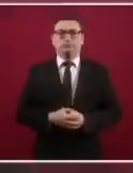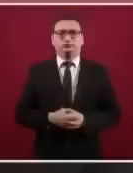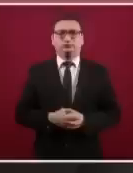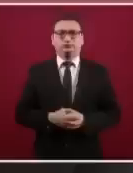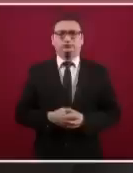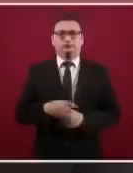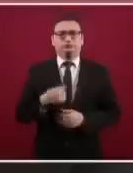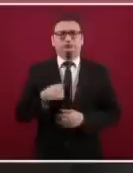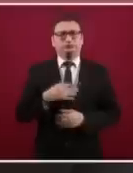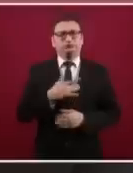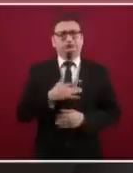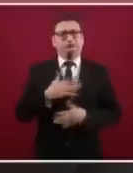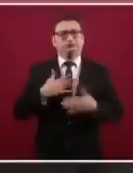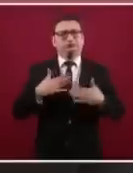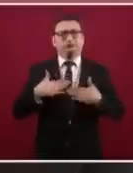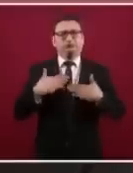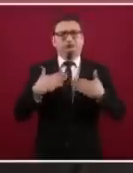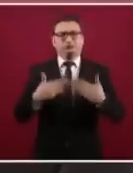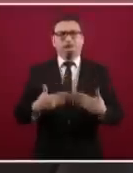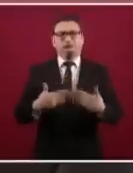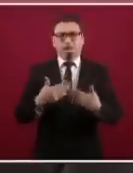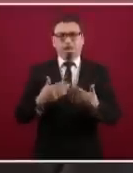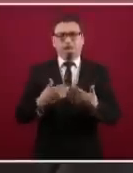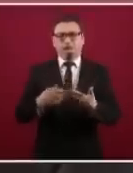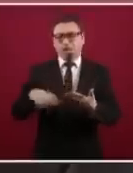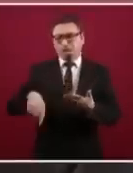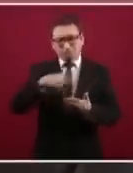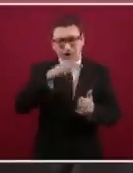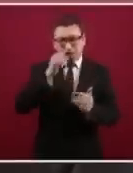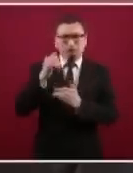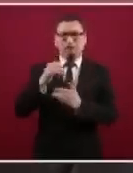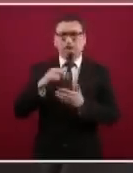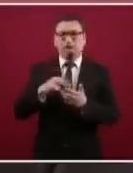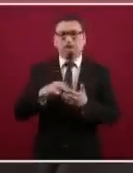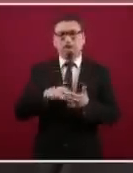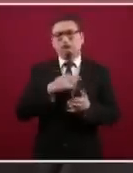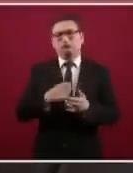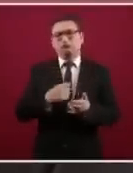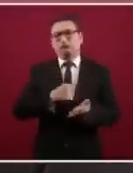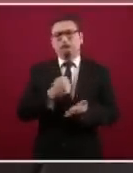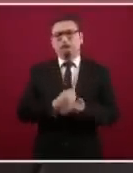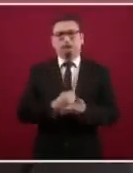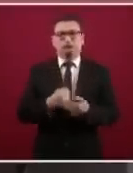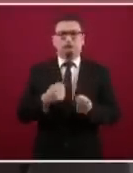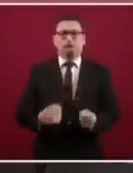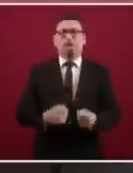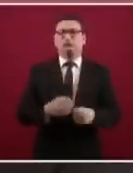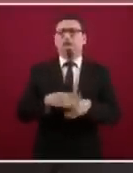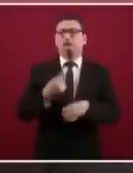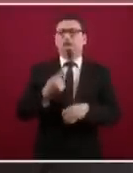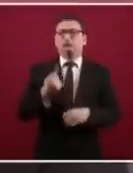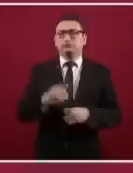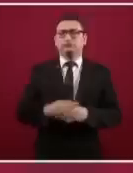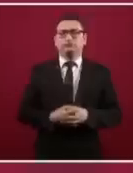tengo confianza en que se va a aprobar, porque también creo que en este tema